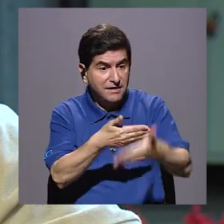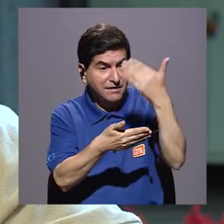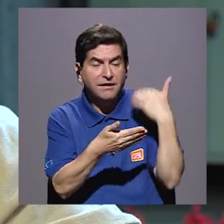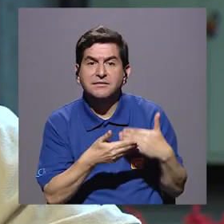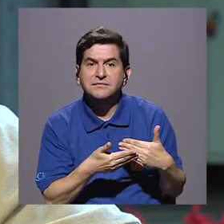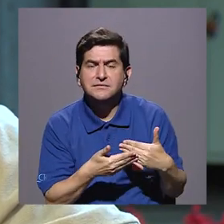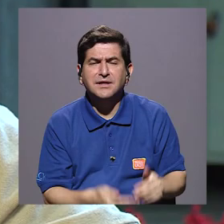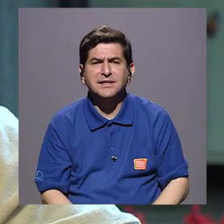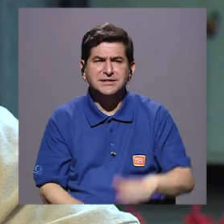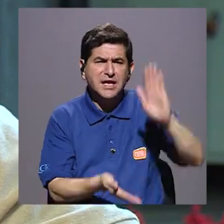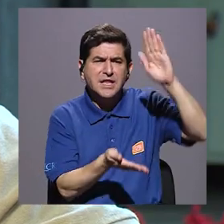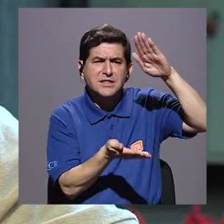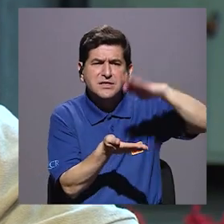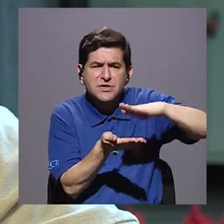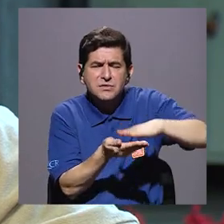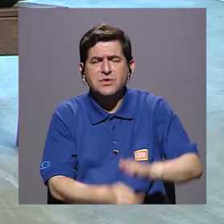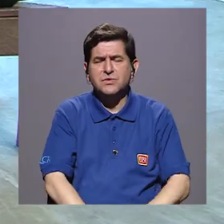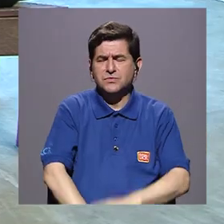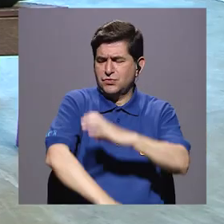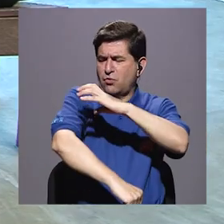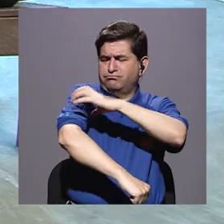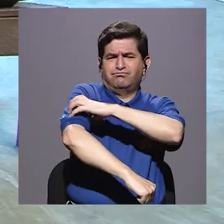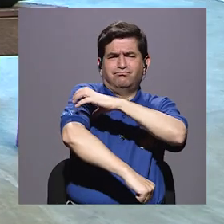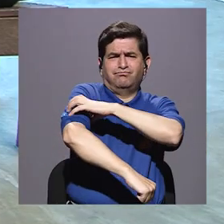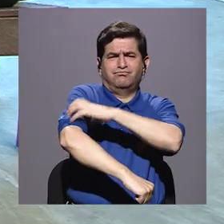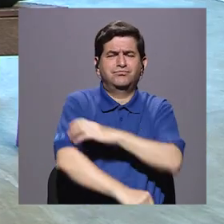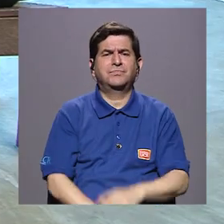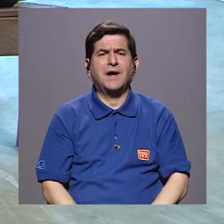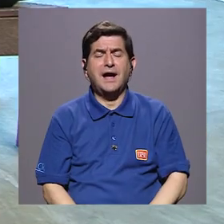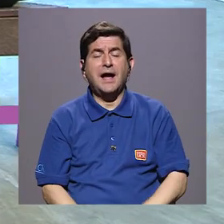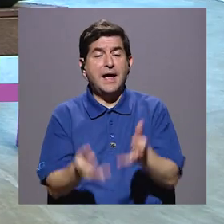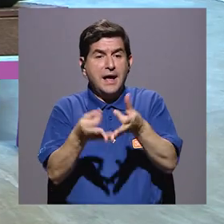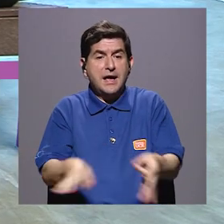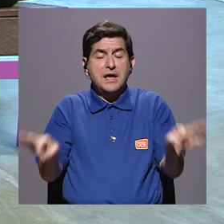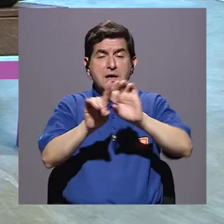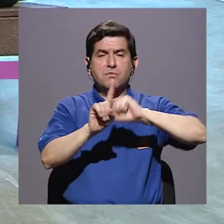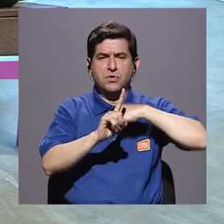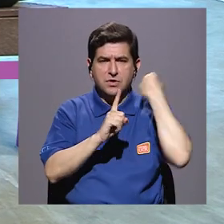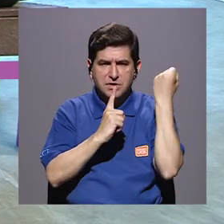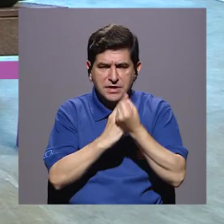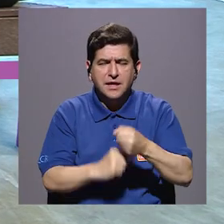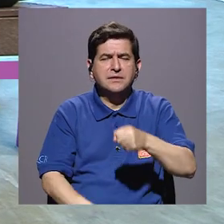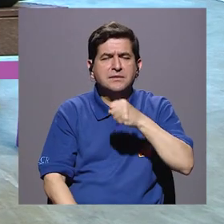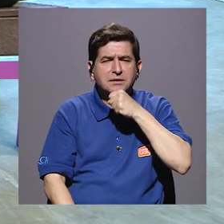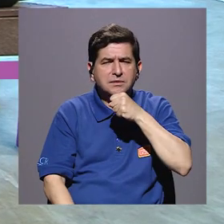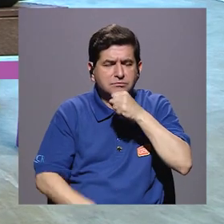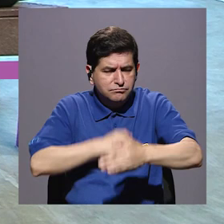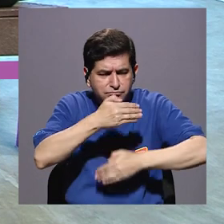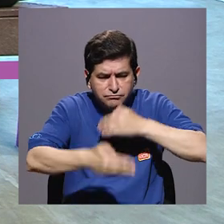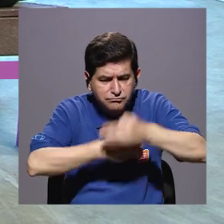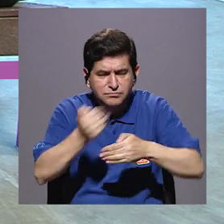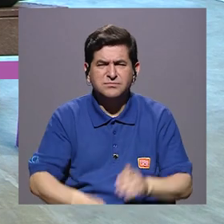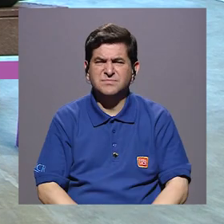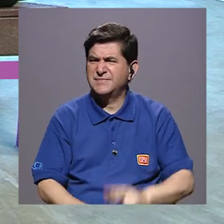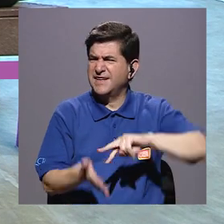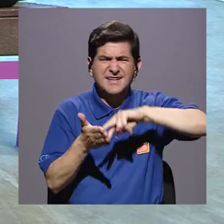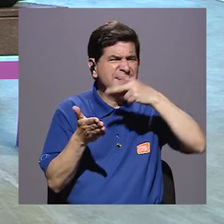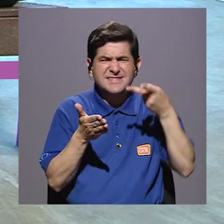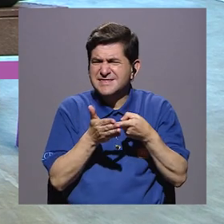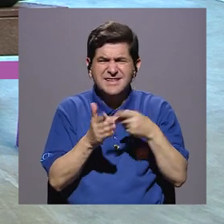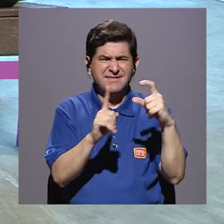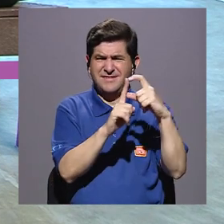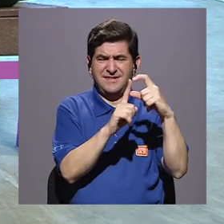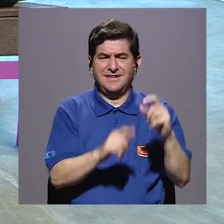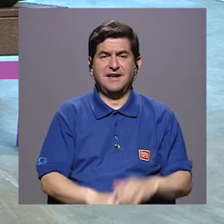que la disminución en la masa muscular es una de las declinaciones más importantes en el envejecimiento. Básicamente lo que significa